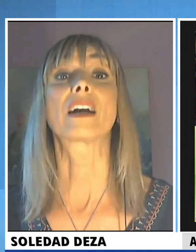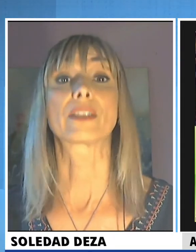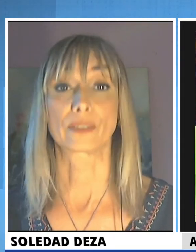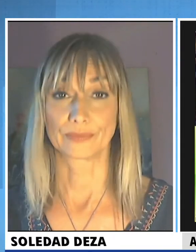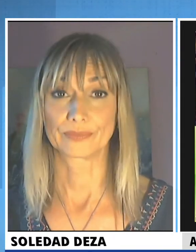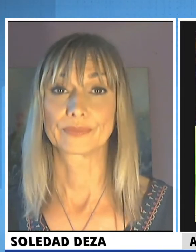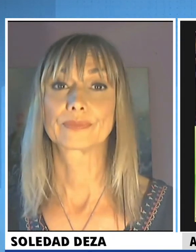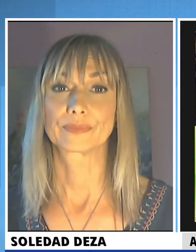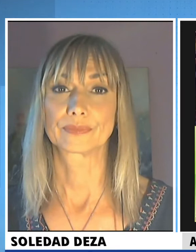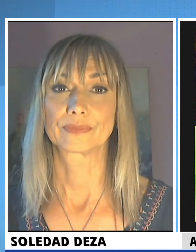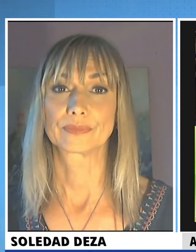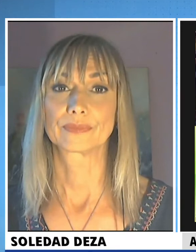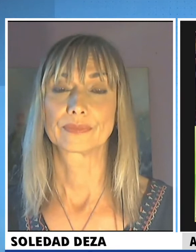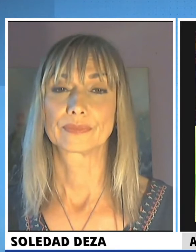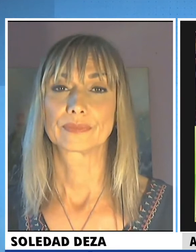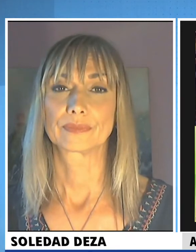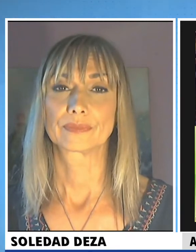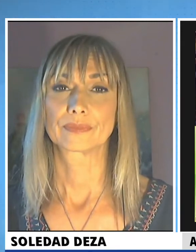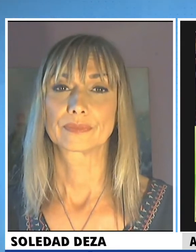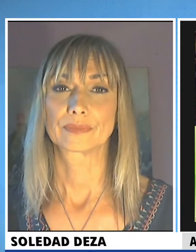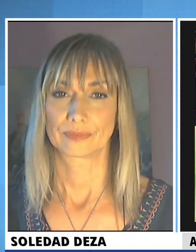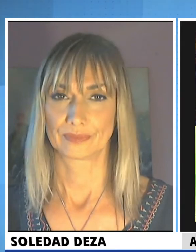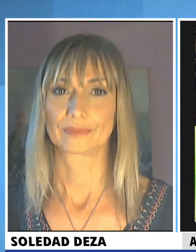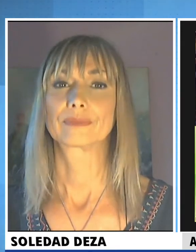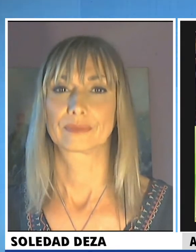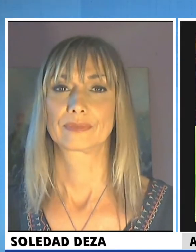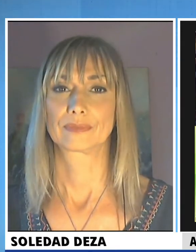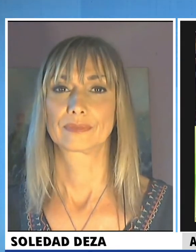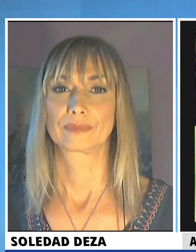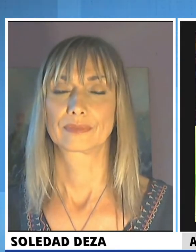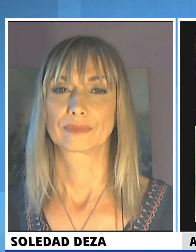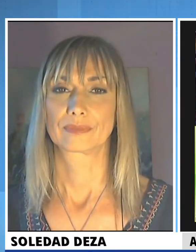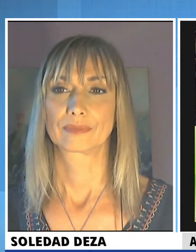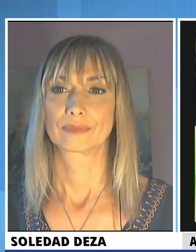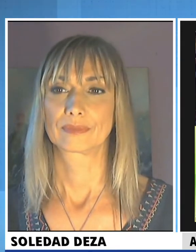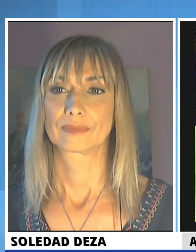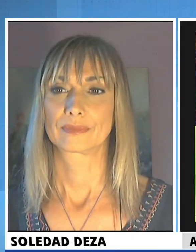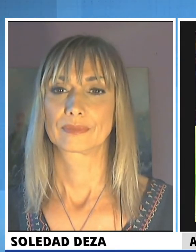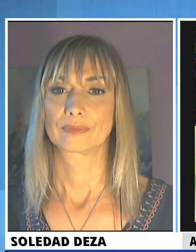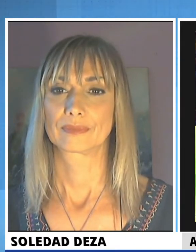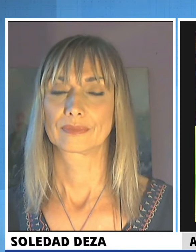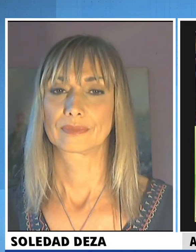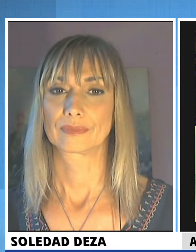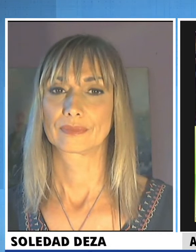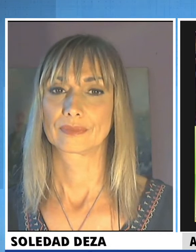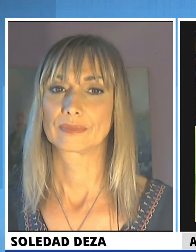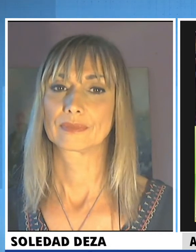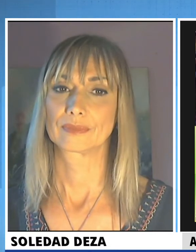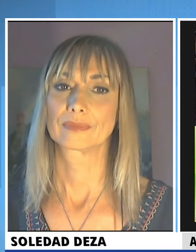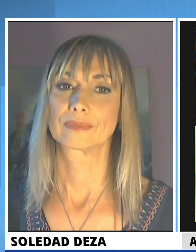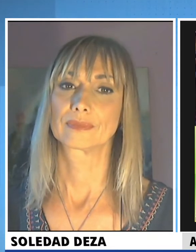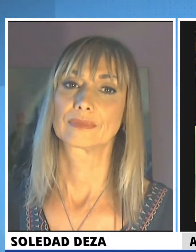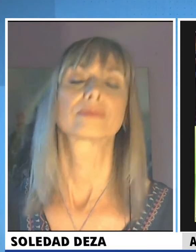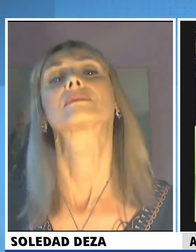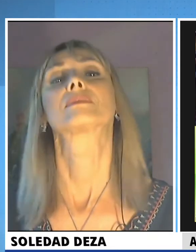claro, negar información a un niño, a una niña, a un niño adolescente sobre anticoncepción, o